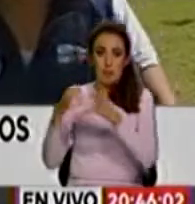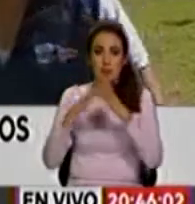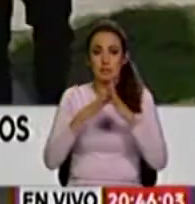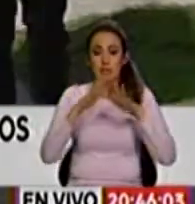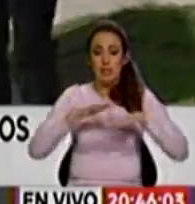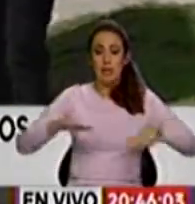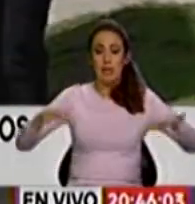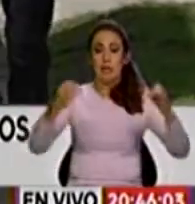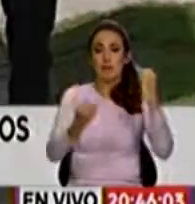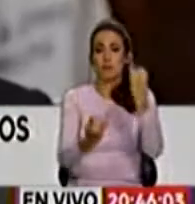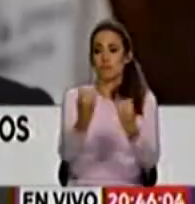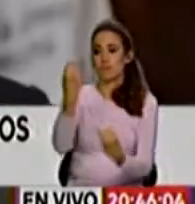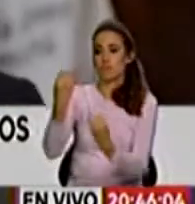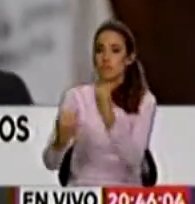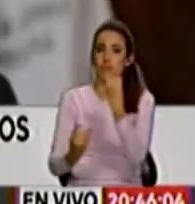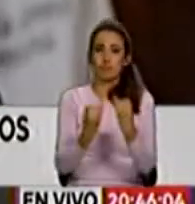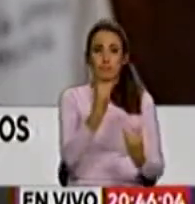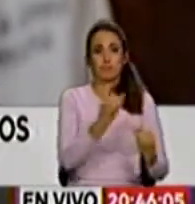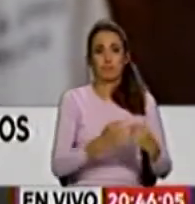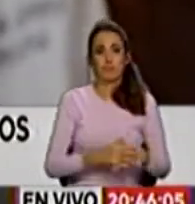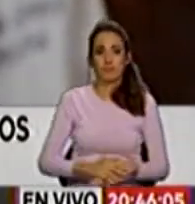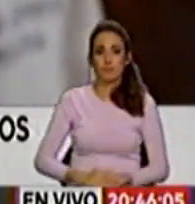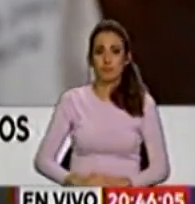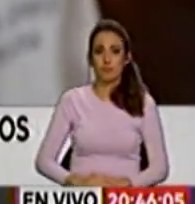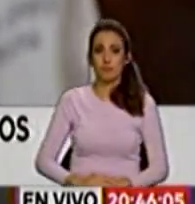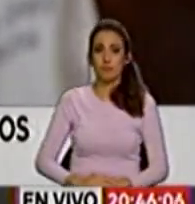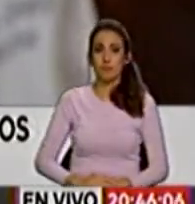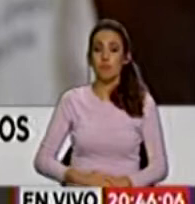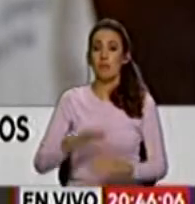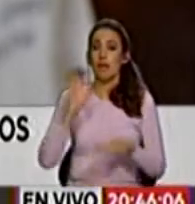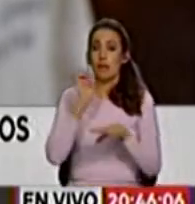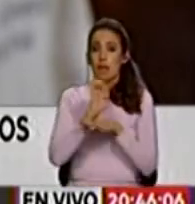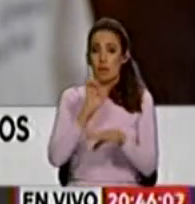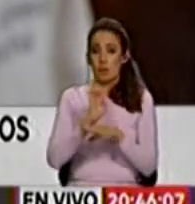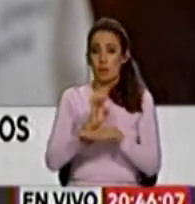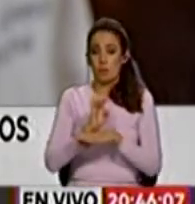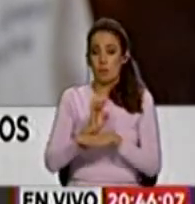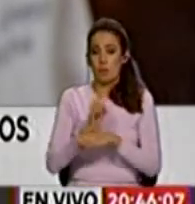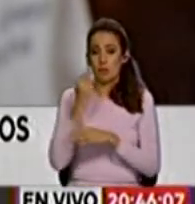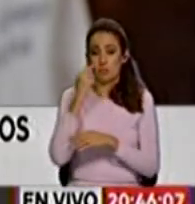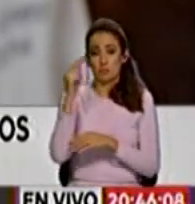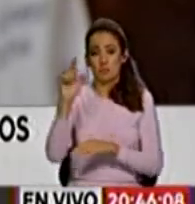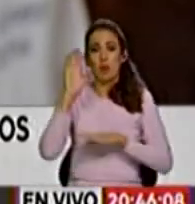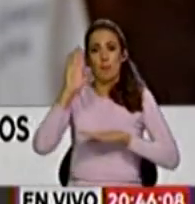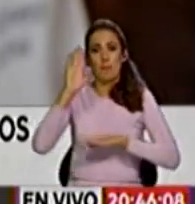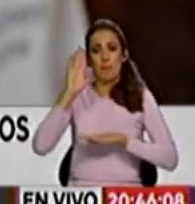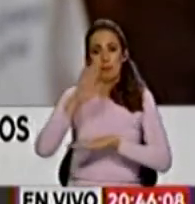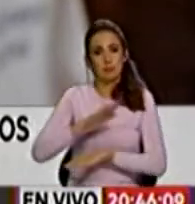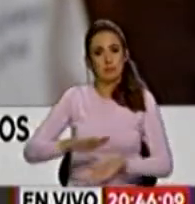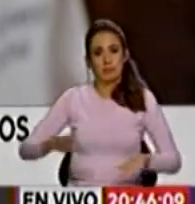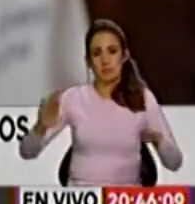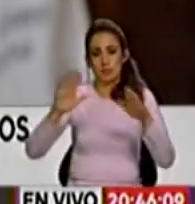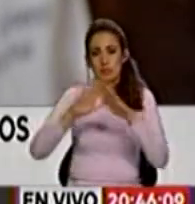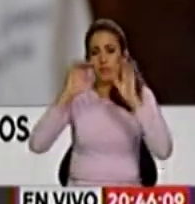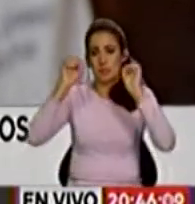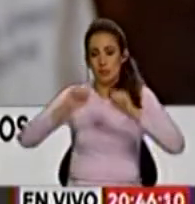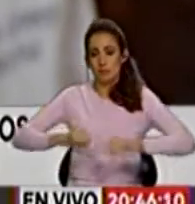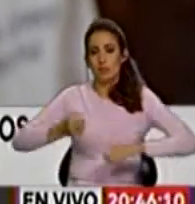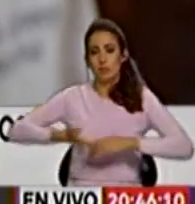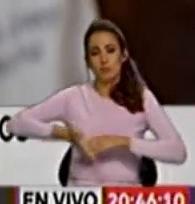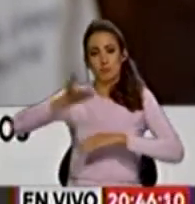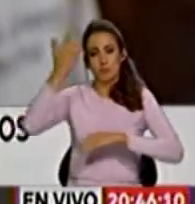huertos orgánicos y áreas verdes. Ecuador es un país muy comprometido, no solo con los ODS, sino de tiempo